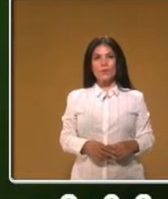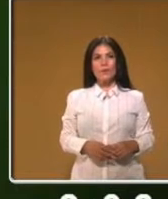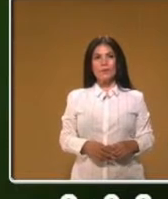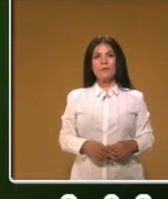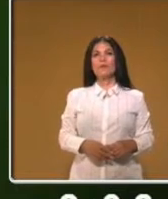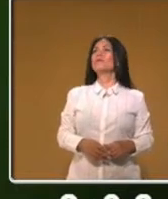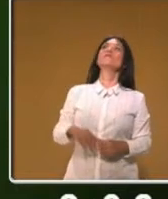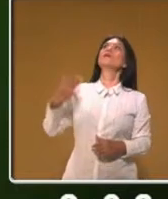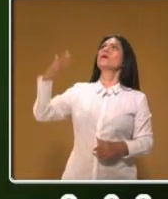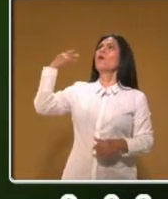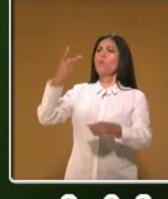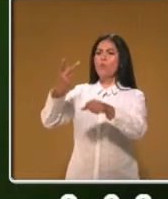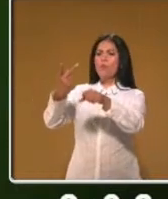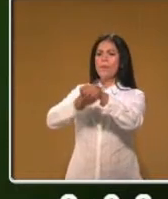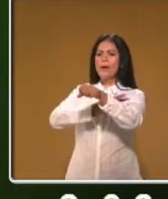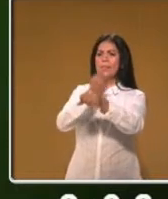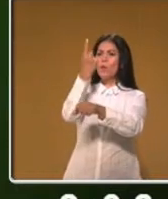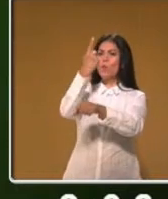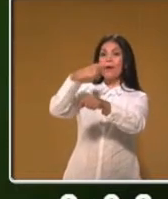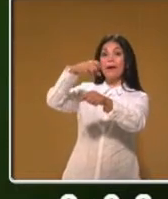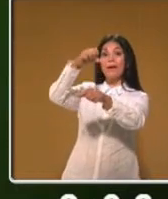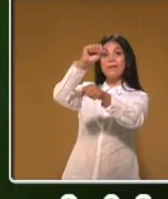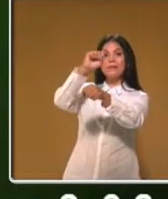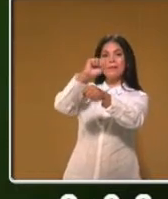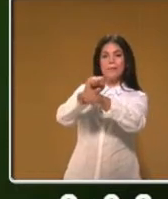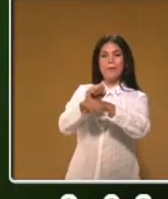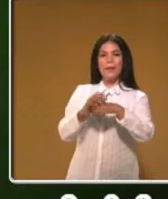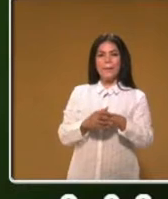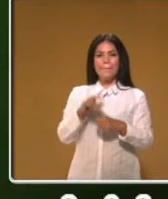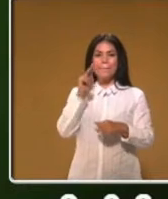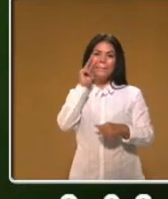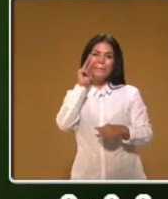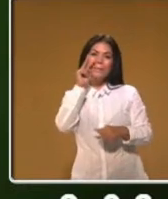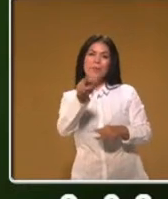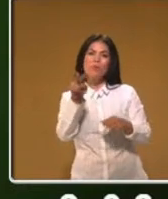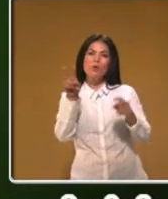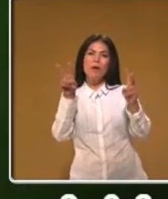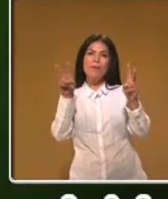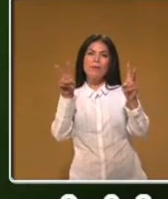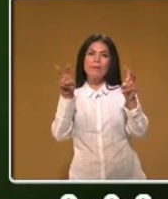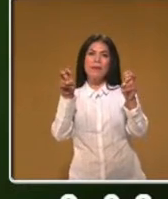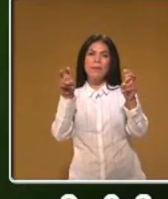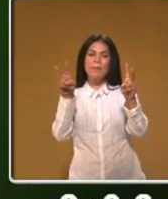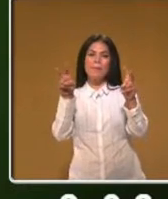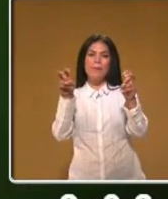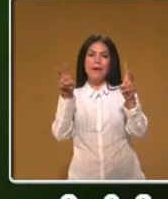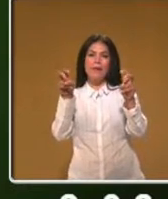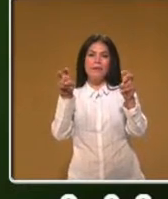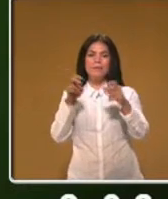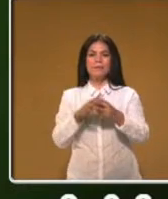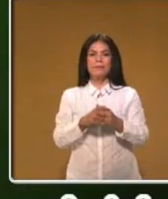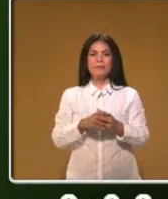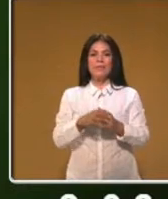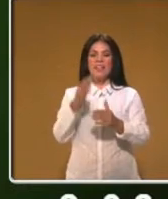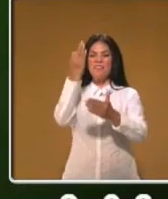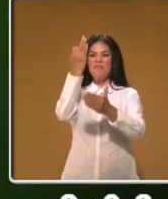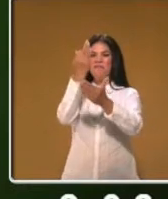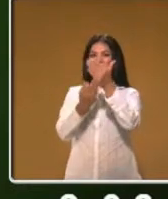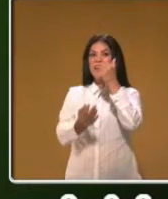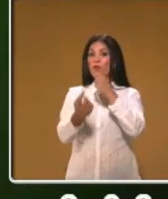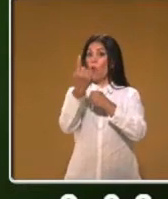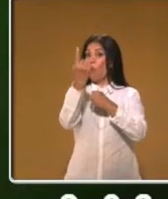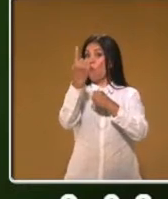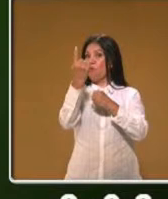La semana pasada estuvimos viendo algunos temas y nos quedamos con este tema pendiente, que es el